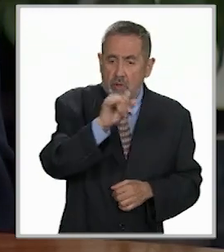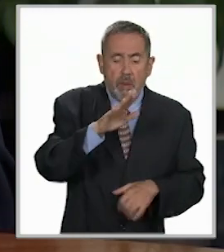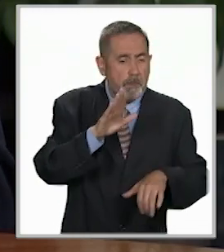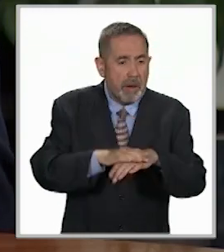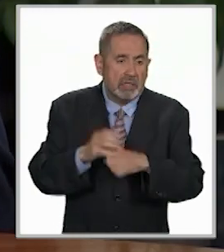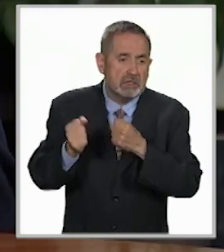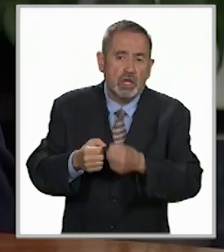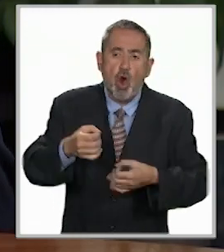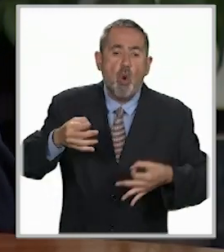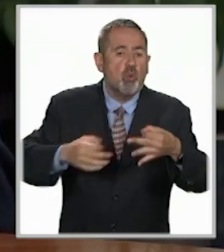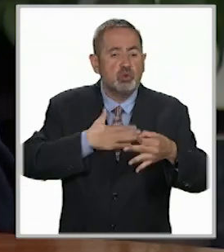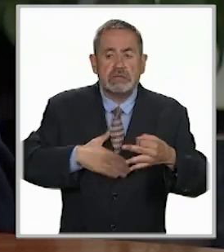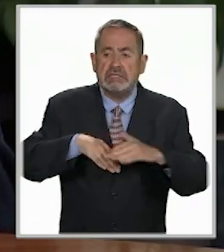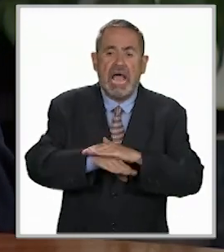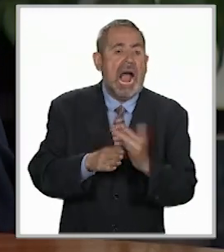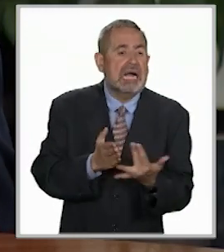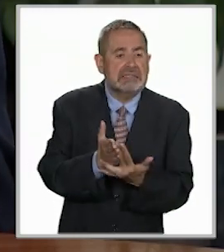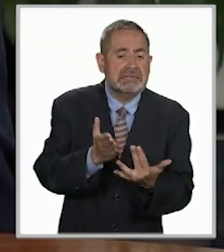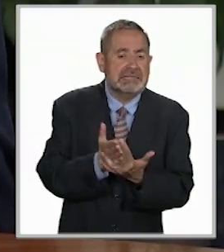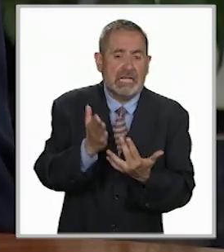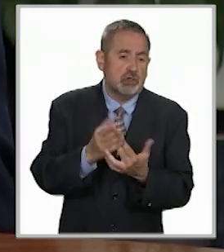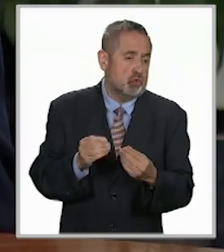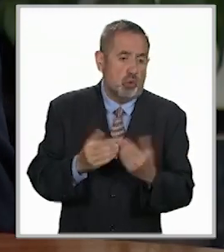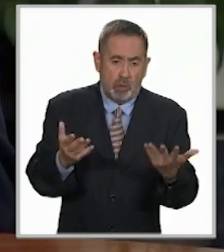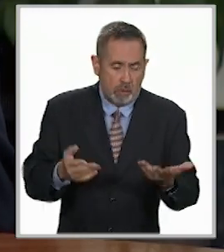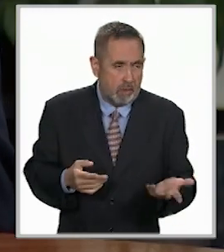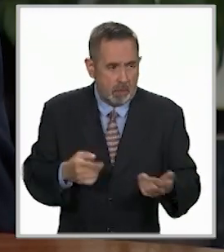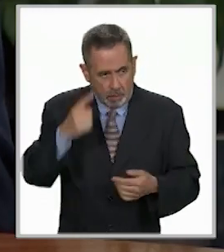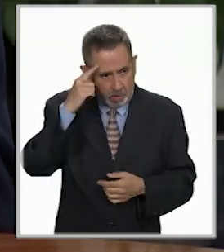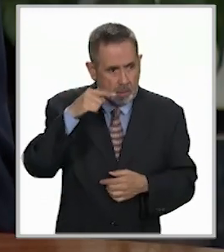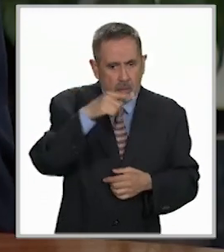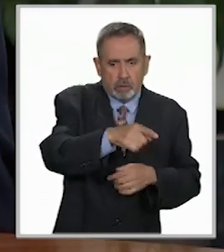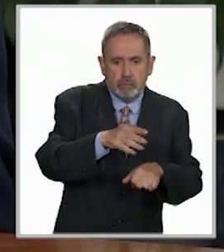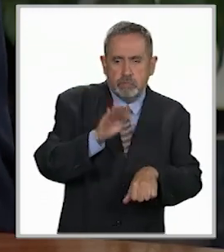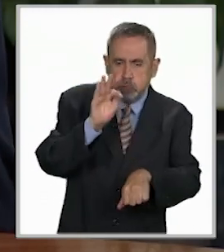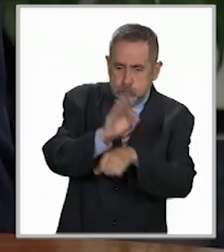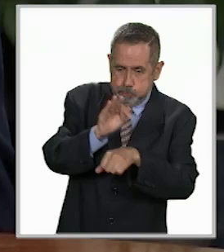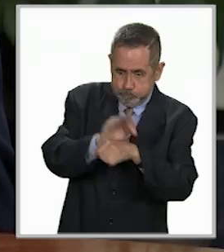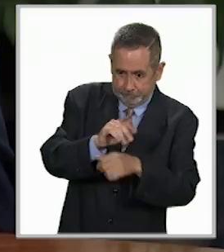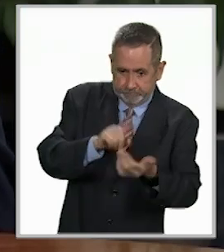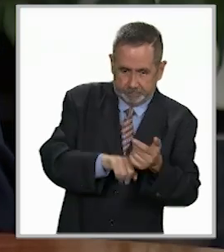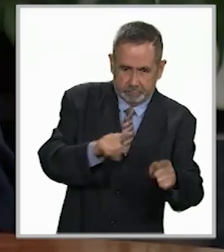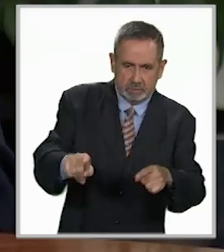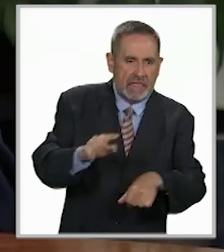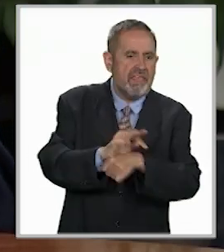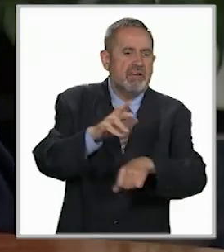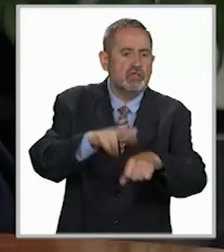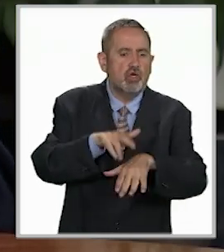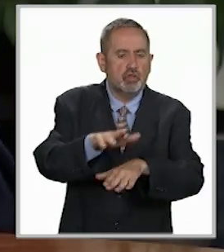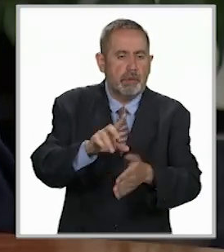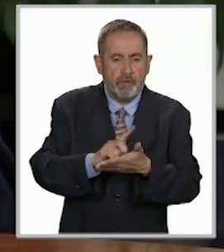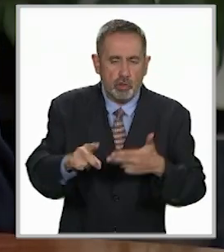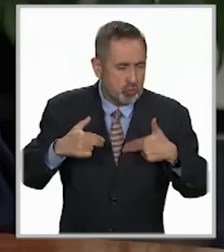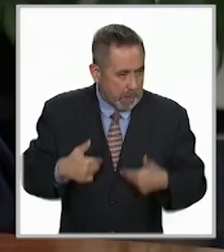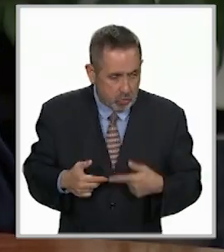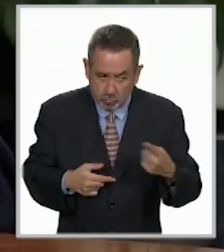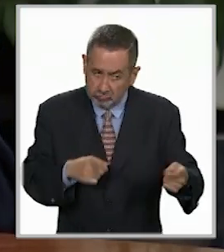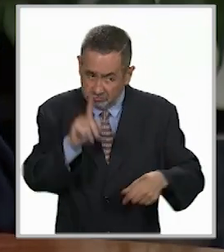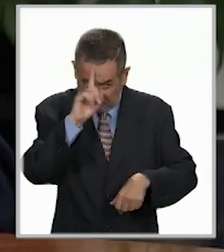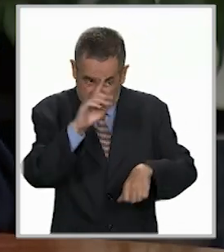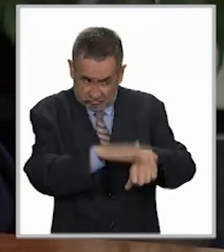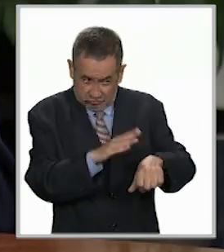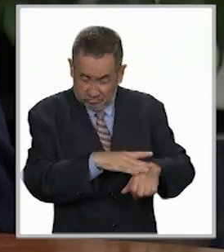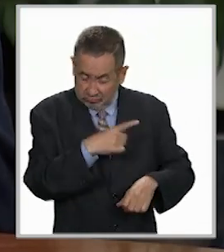fortalecer el acceso a la justicia, para fortalecer su capacidad de proteger defensores de materia de